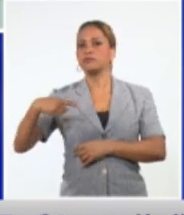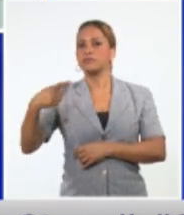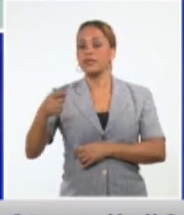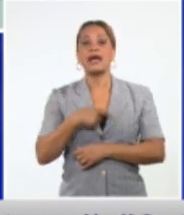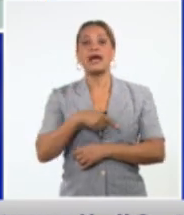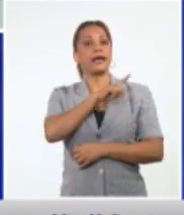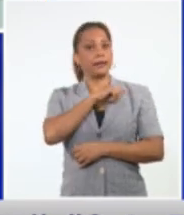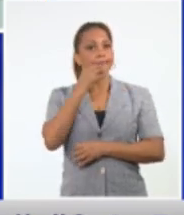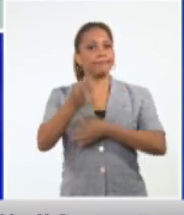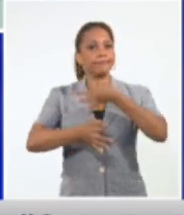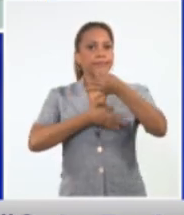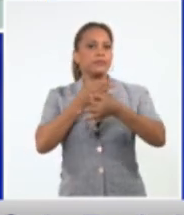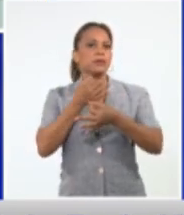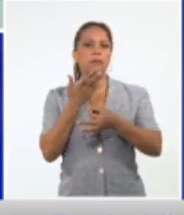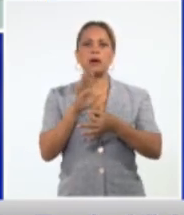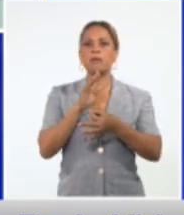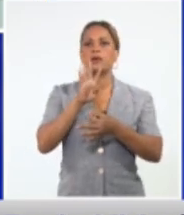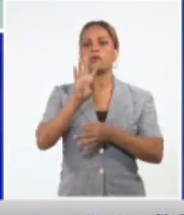dije, casi